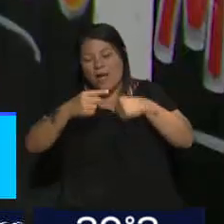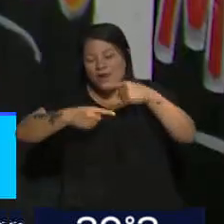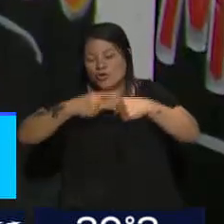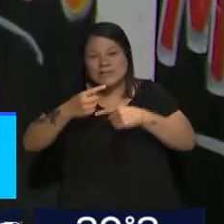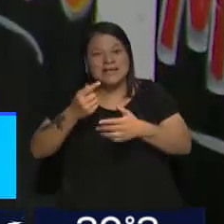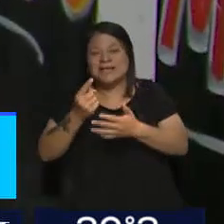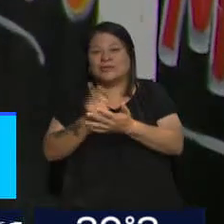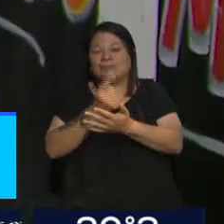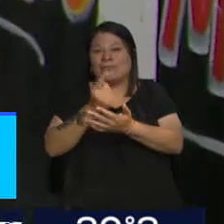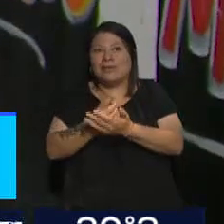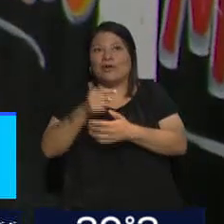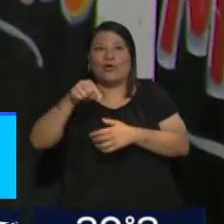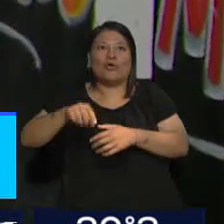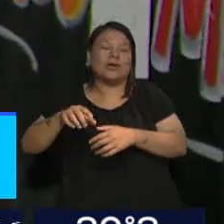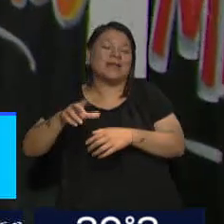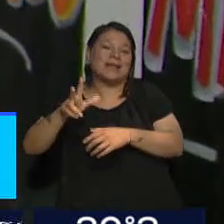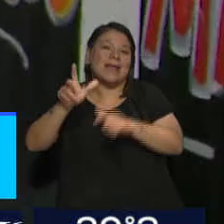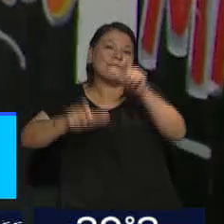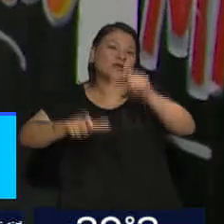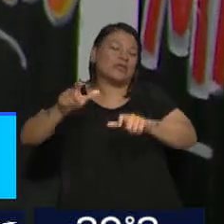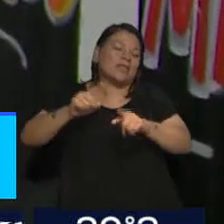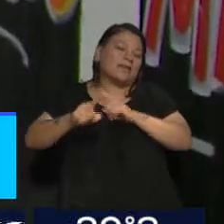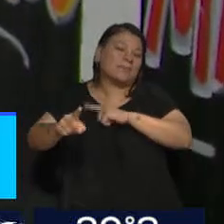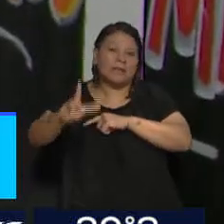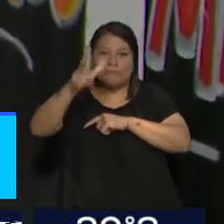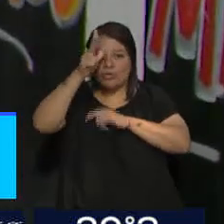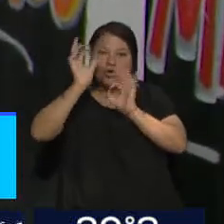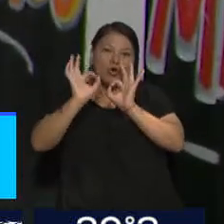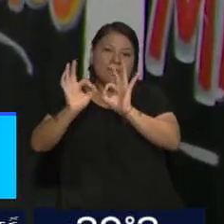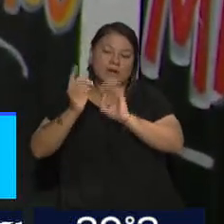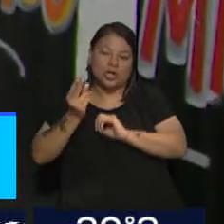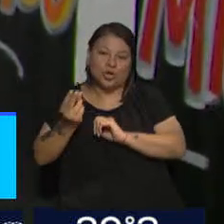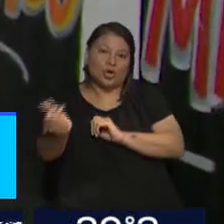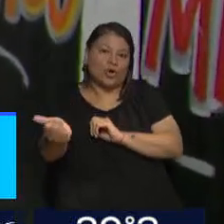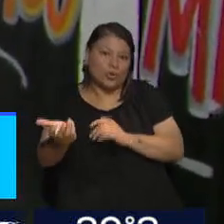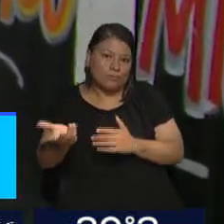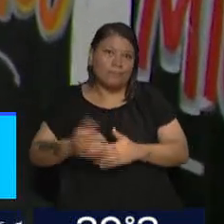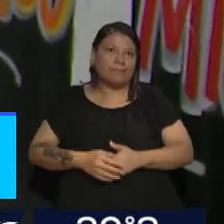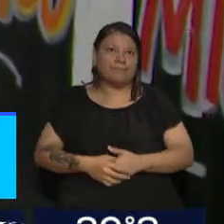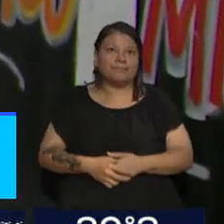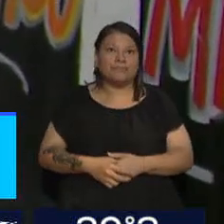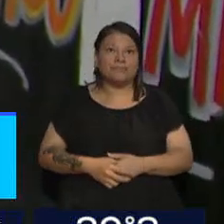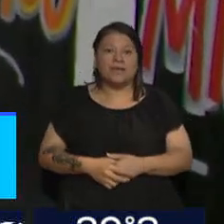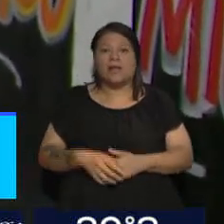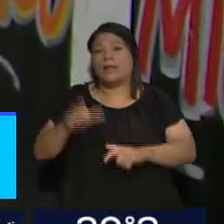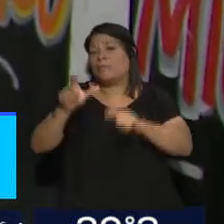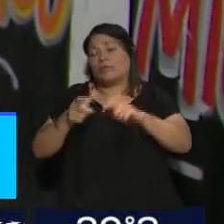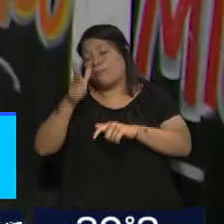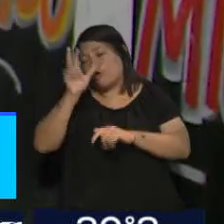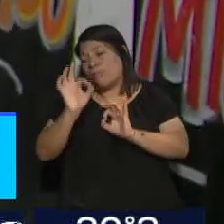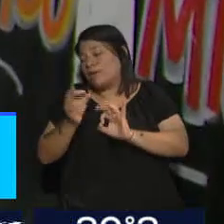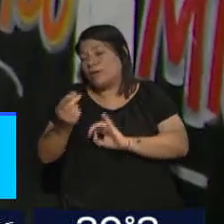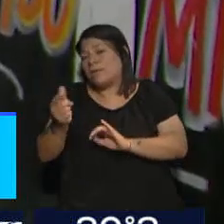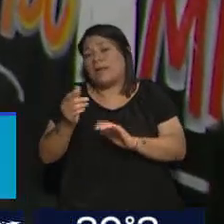hoy día ya compra pollo entero. Ha aumentado la compra de pollo entero y bueno, la gente lleva eso para tratar de reducir los costos.